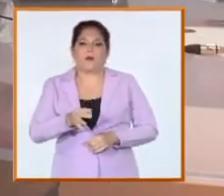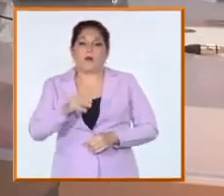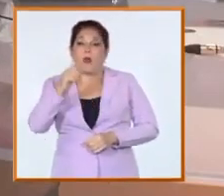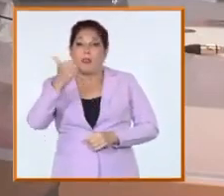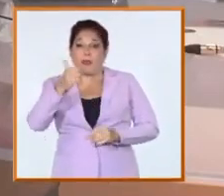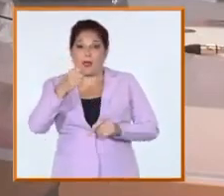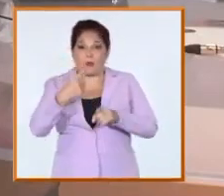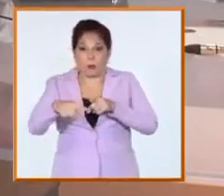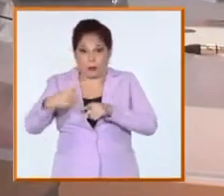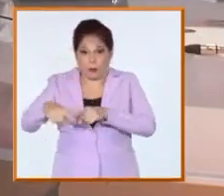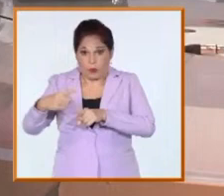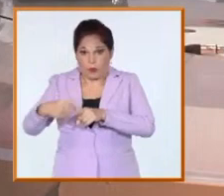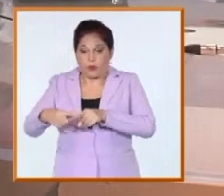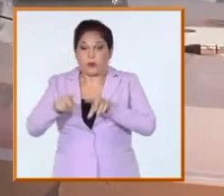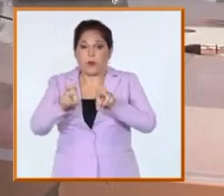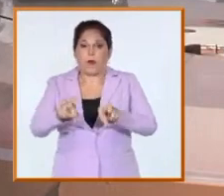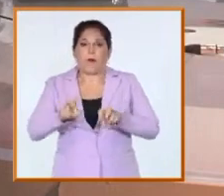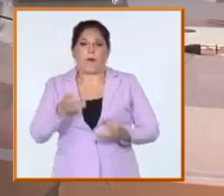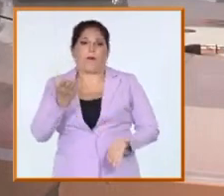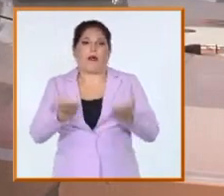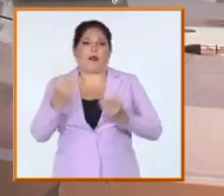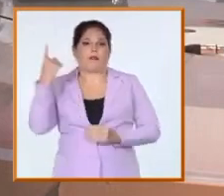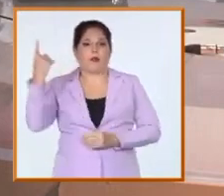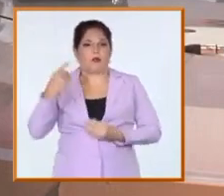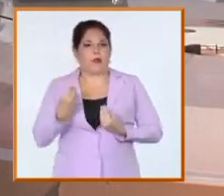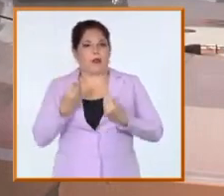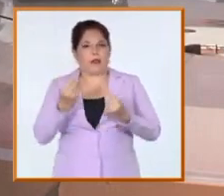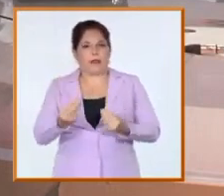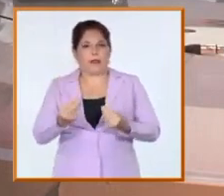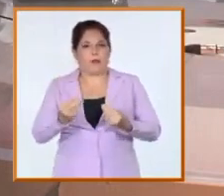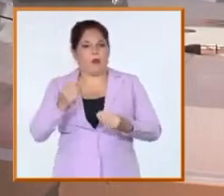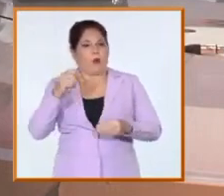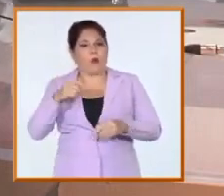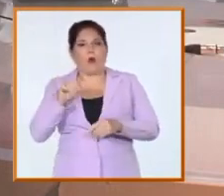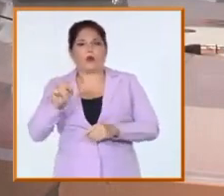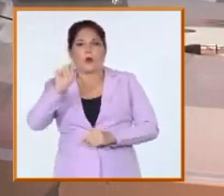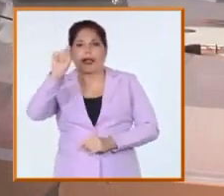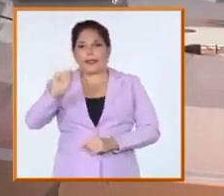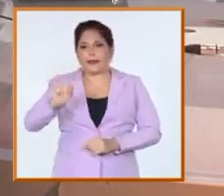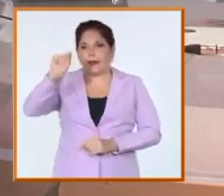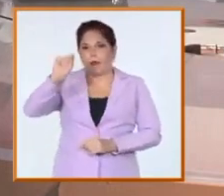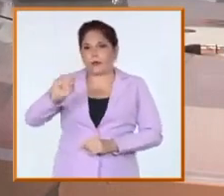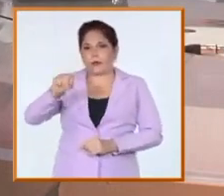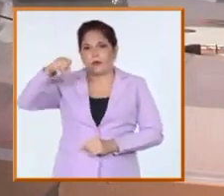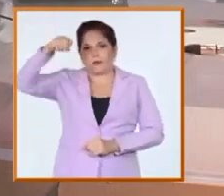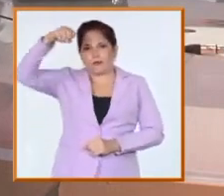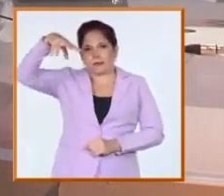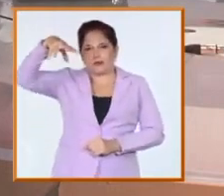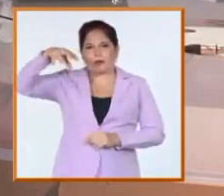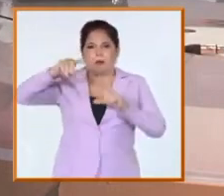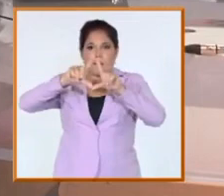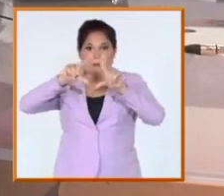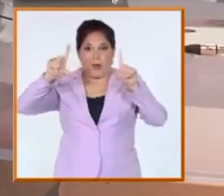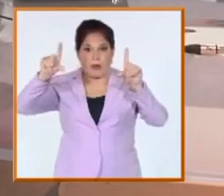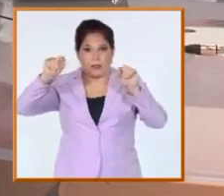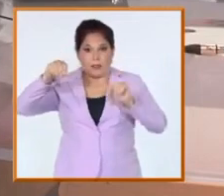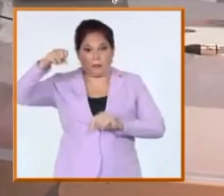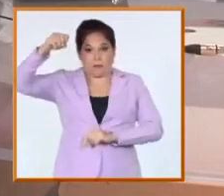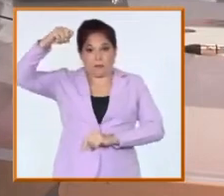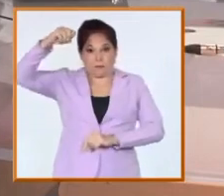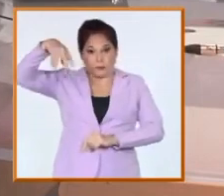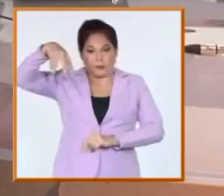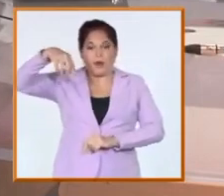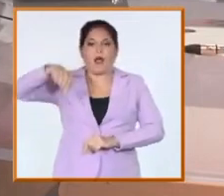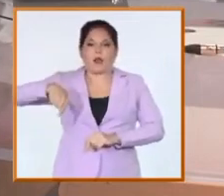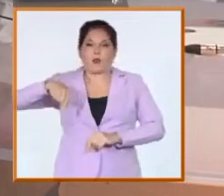diez productos que aseguramos el balance nacional y ya va por ejemplo los interruptores las bases de lámparas ley todo eso estamos produciendo en territorios del